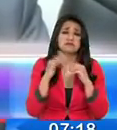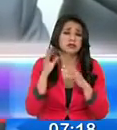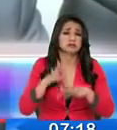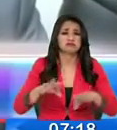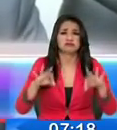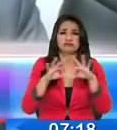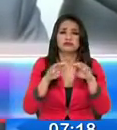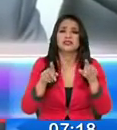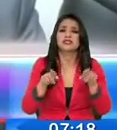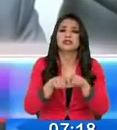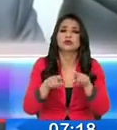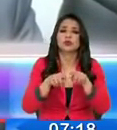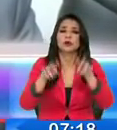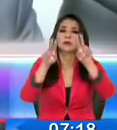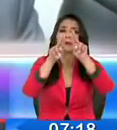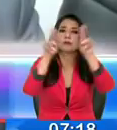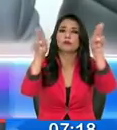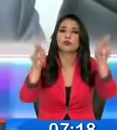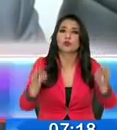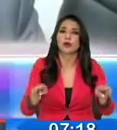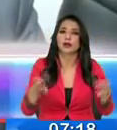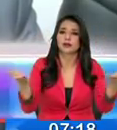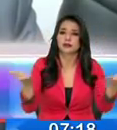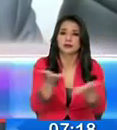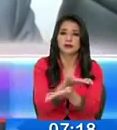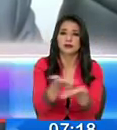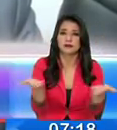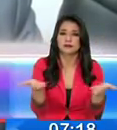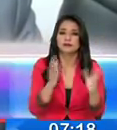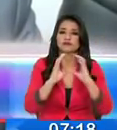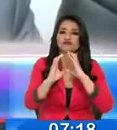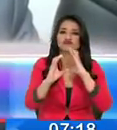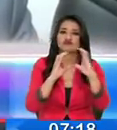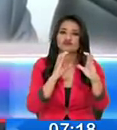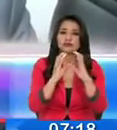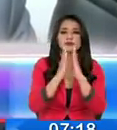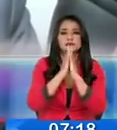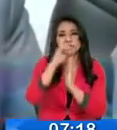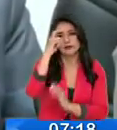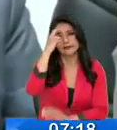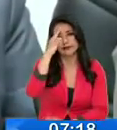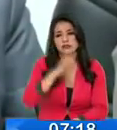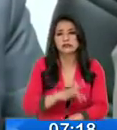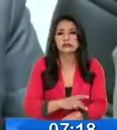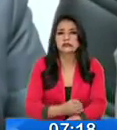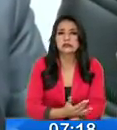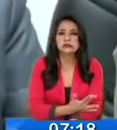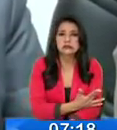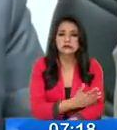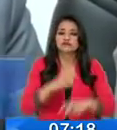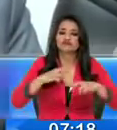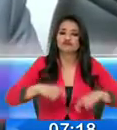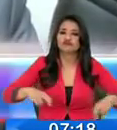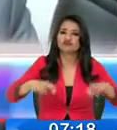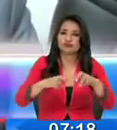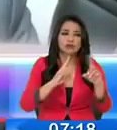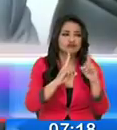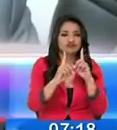puentes, pedir también al gobierno nacional, evidentemente, su sensibilidad para sentarnos a dialogar,